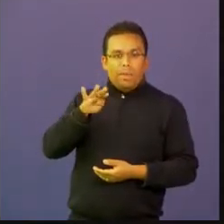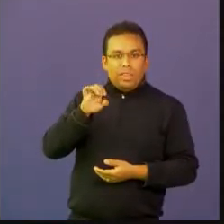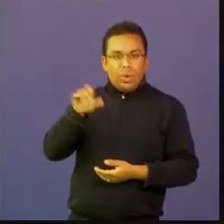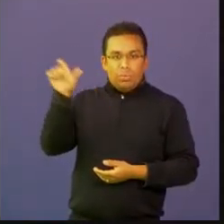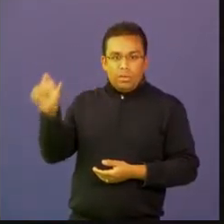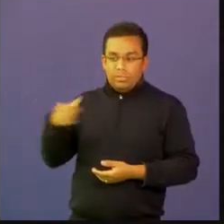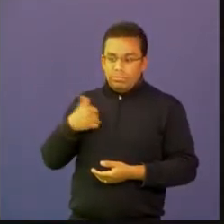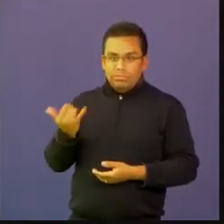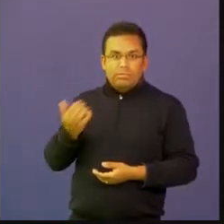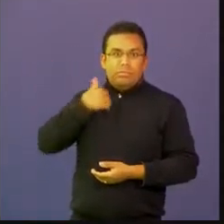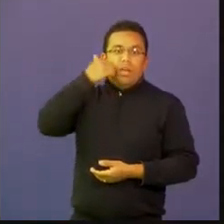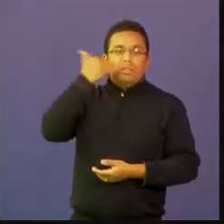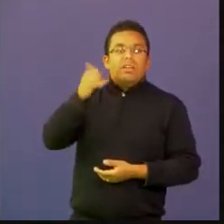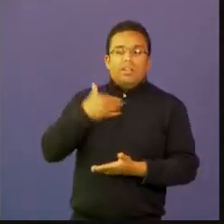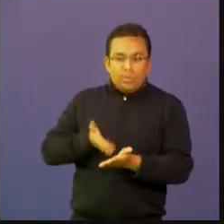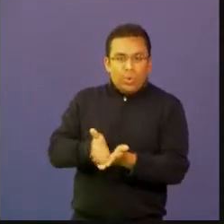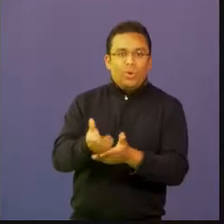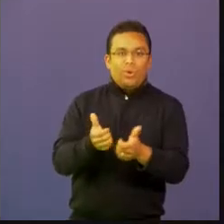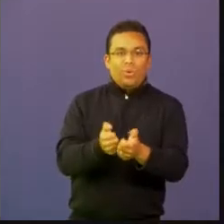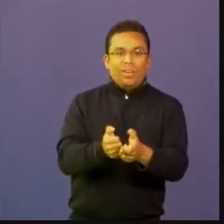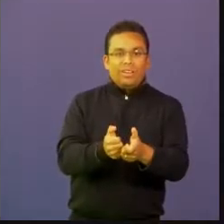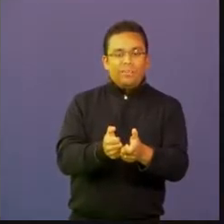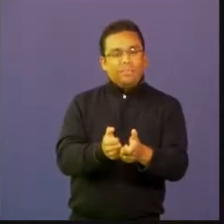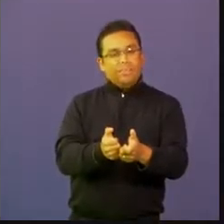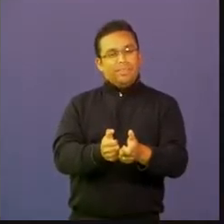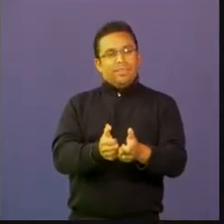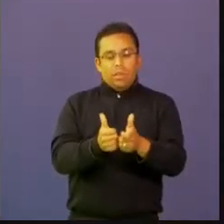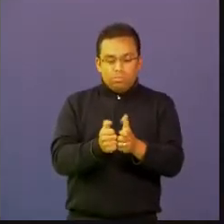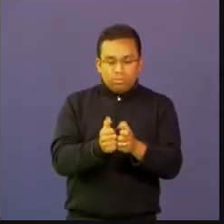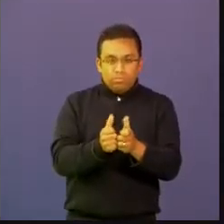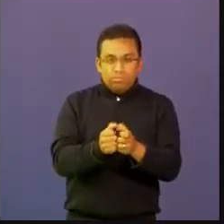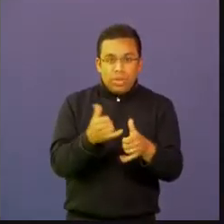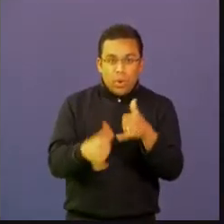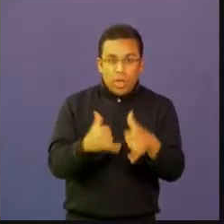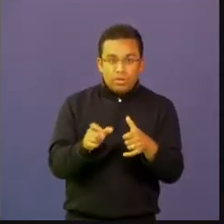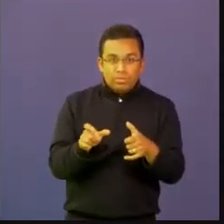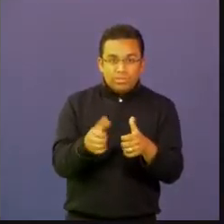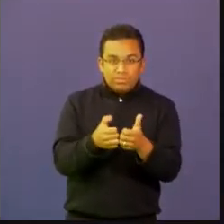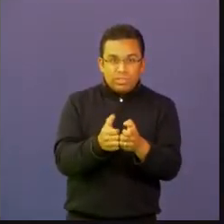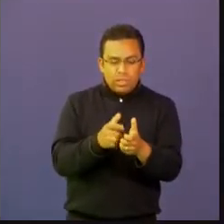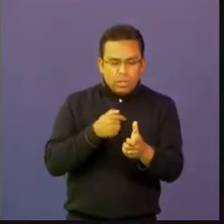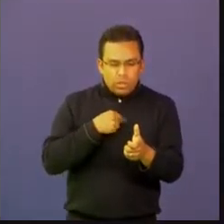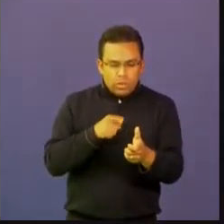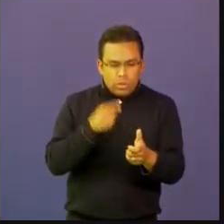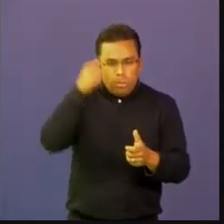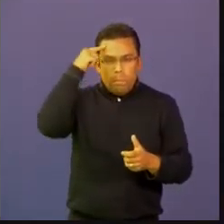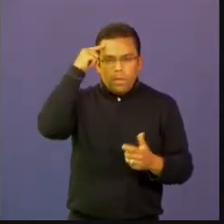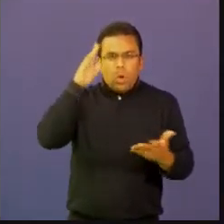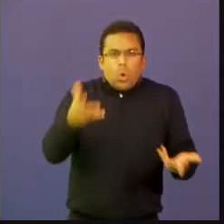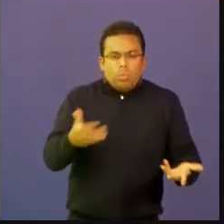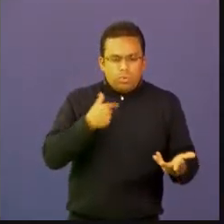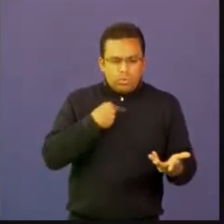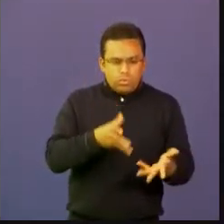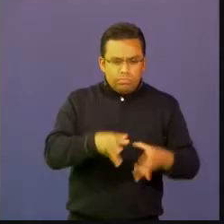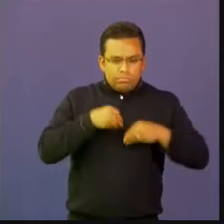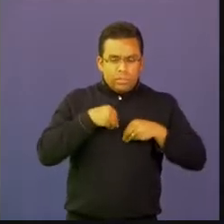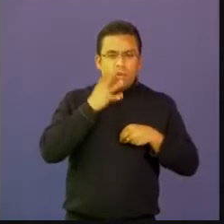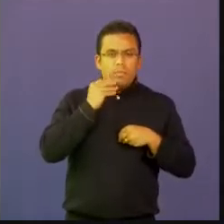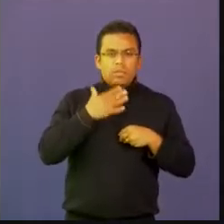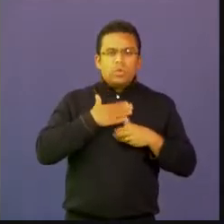juega. Entonces ¿cómo pensamos los juegos o qué experiencias tenemos de juego en la